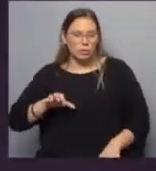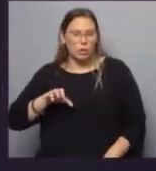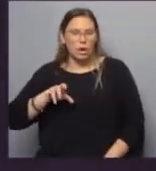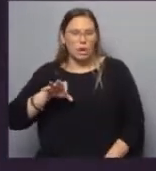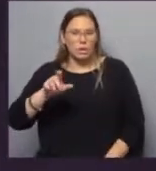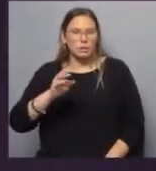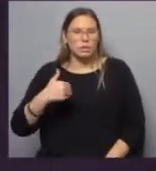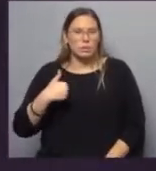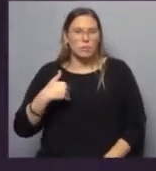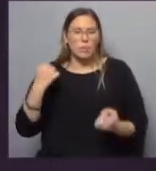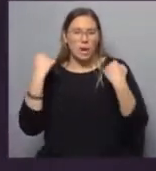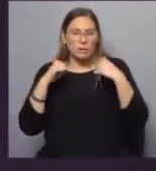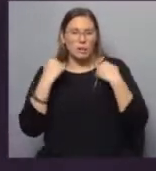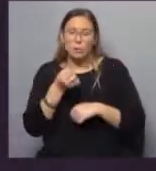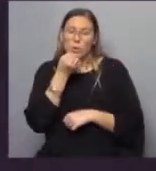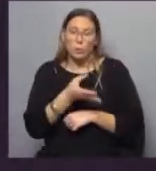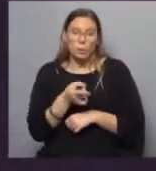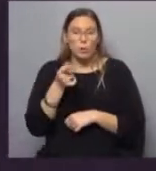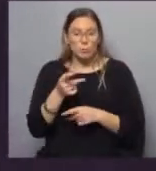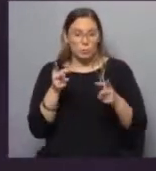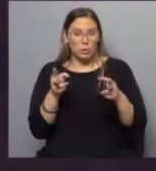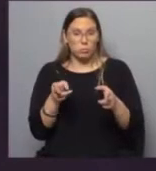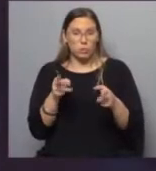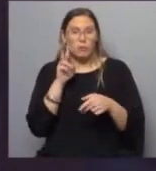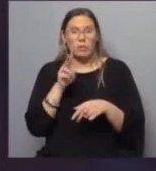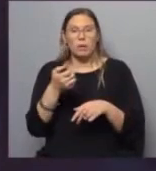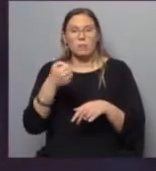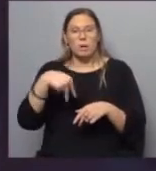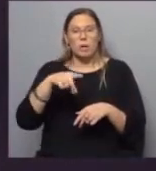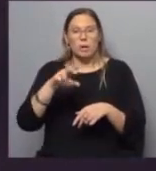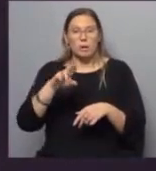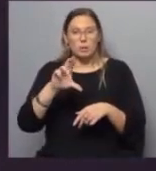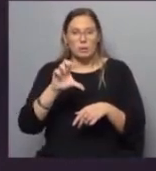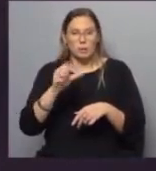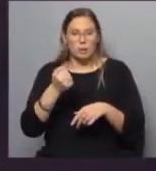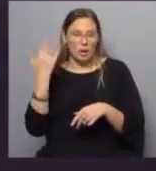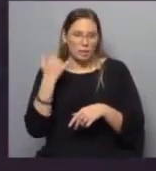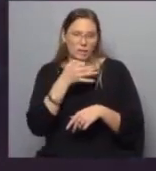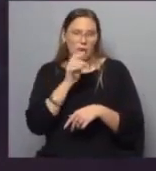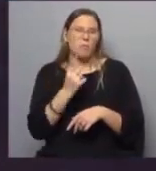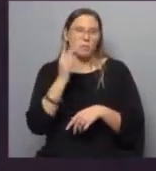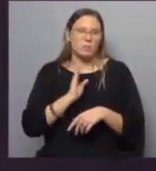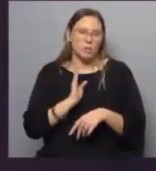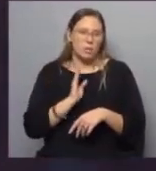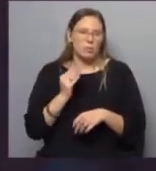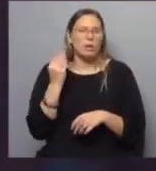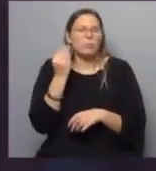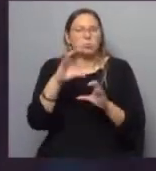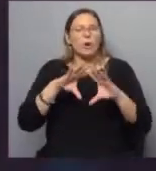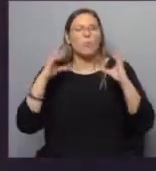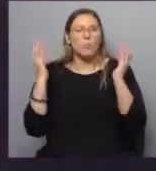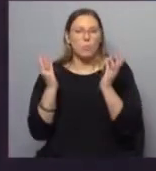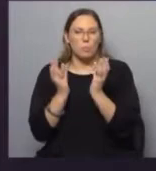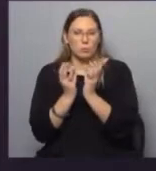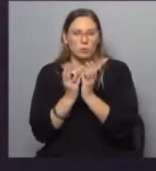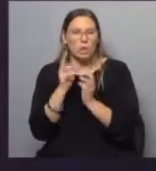el entrenamiento es muy bueno. En esta primera parte veíamos a Andrea Castromán, la que decíamos, la primera mujer clasificada a este Mundial. Y